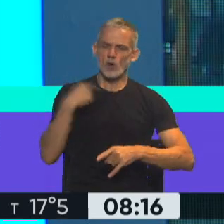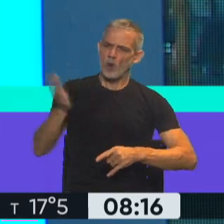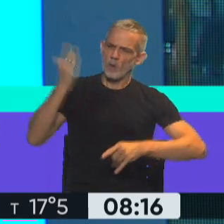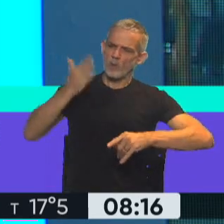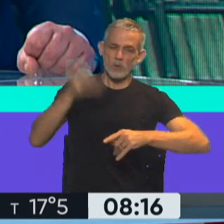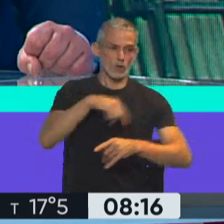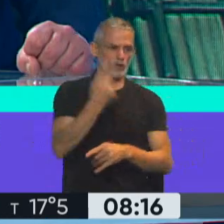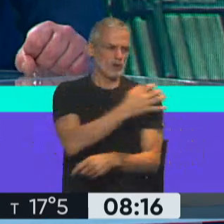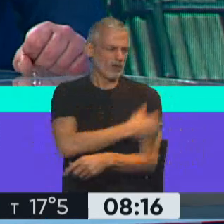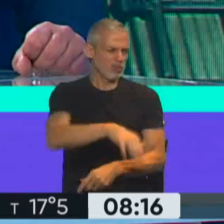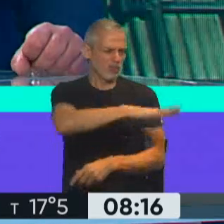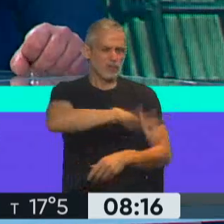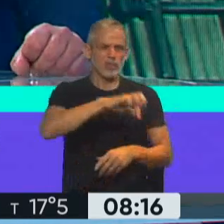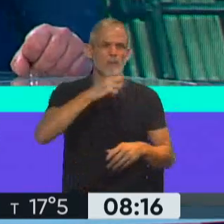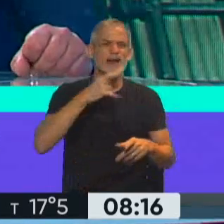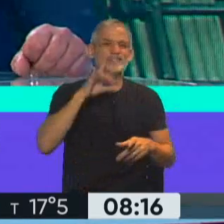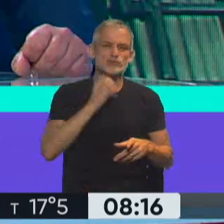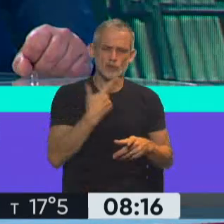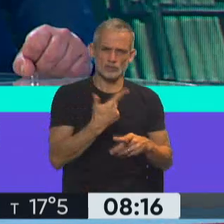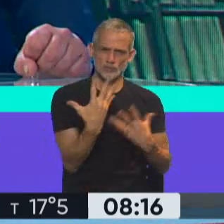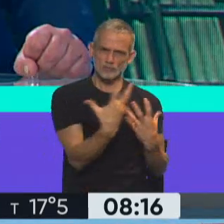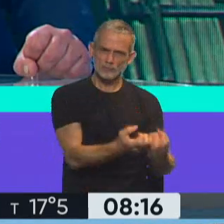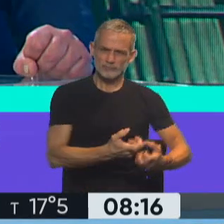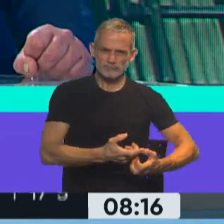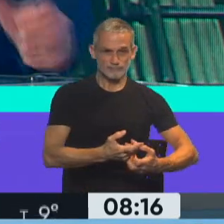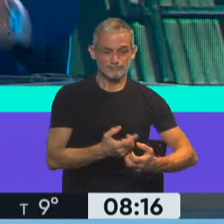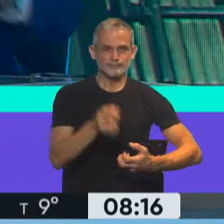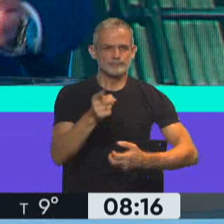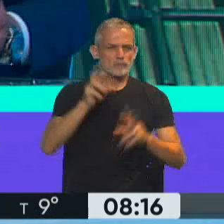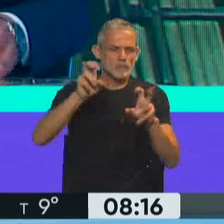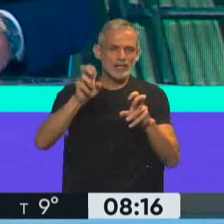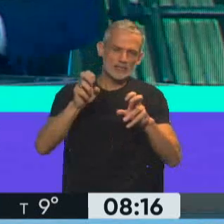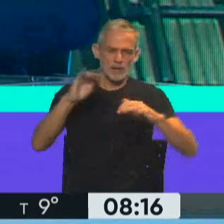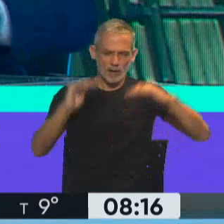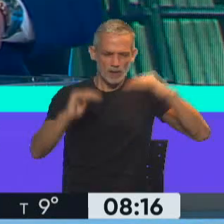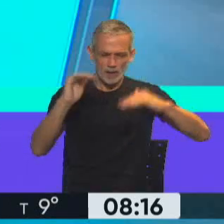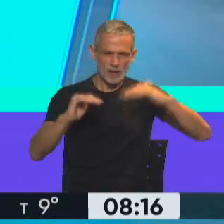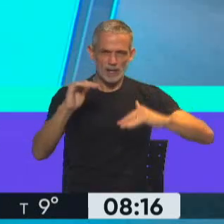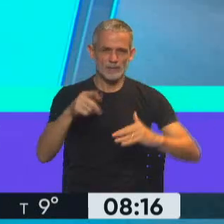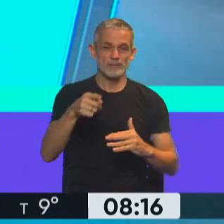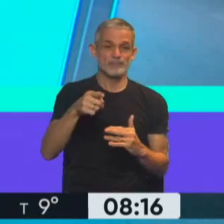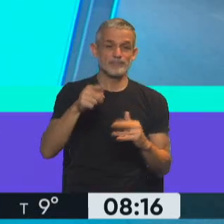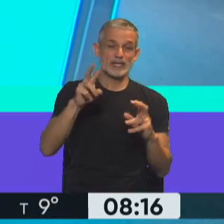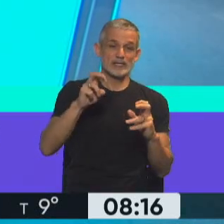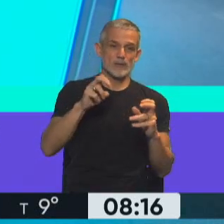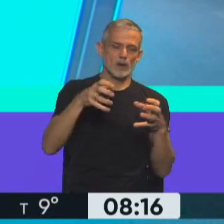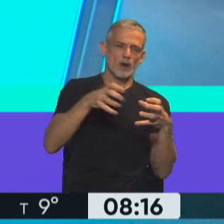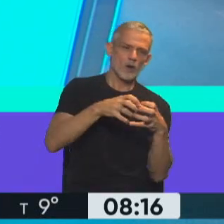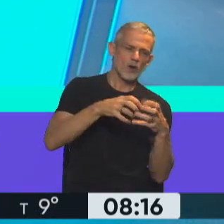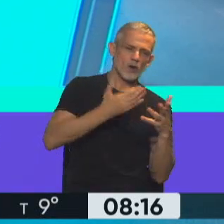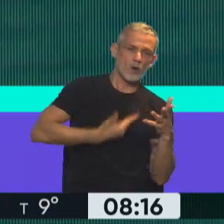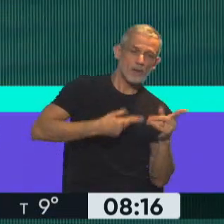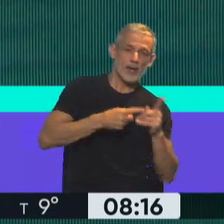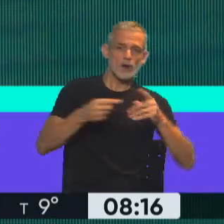versus los parásitos. Pero a ver, yo me quiero quedar con este tema. La oscilación entre oficialismo y